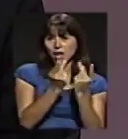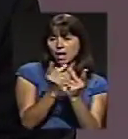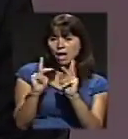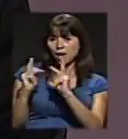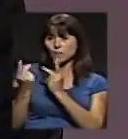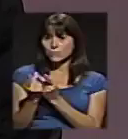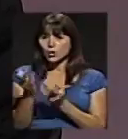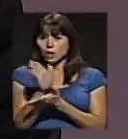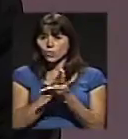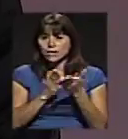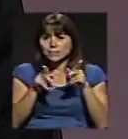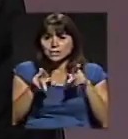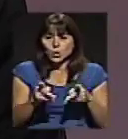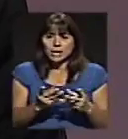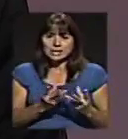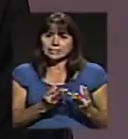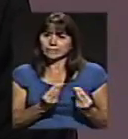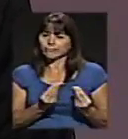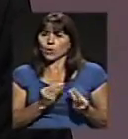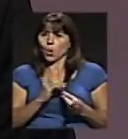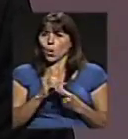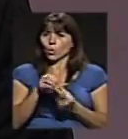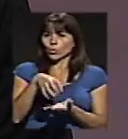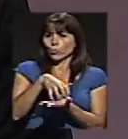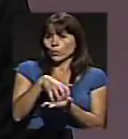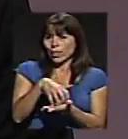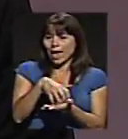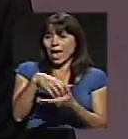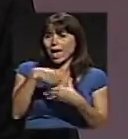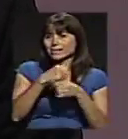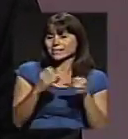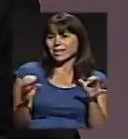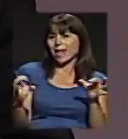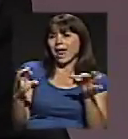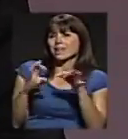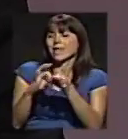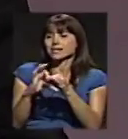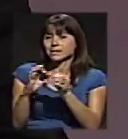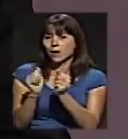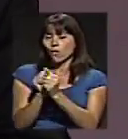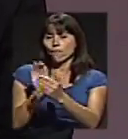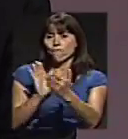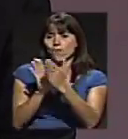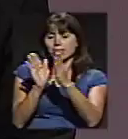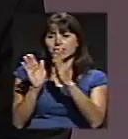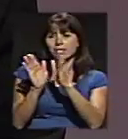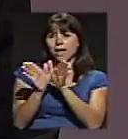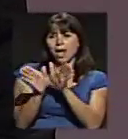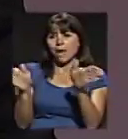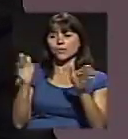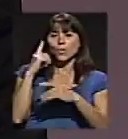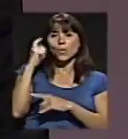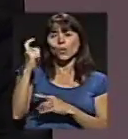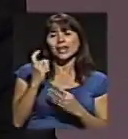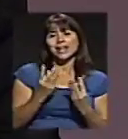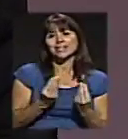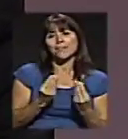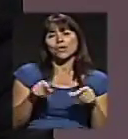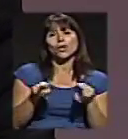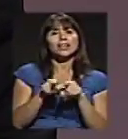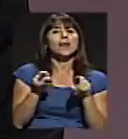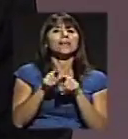tendrían dudas acerca de una alianza con Frente Amplio porque les da miedo que los tachen